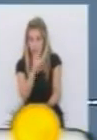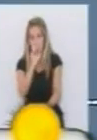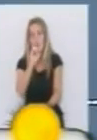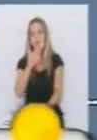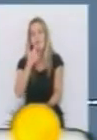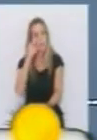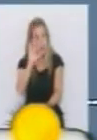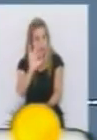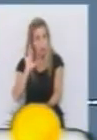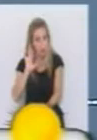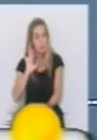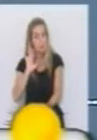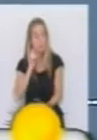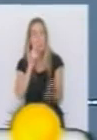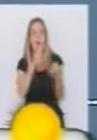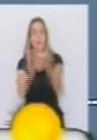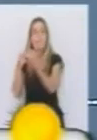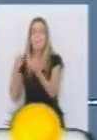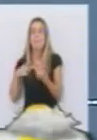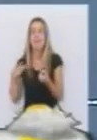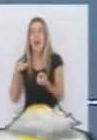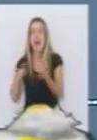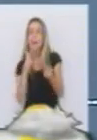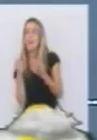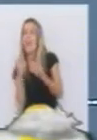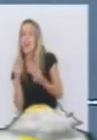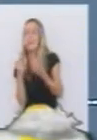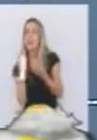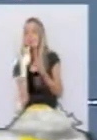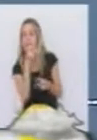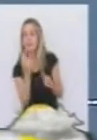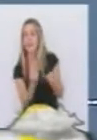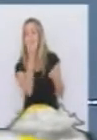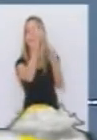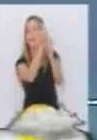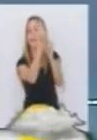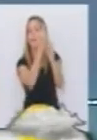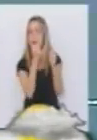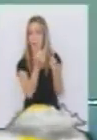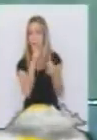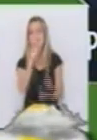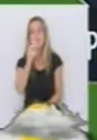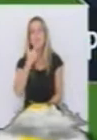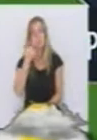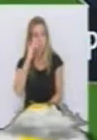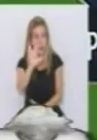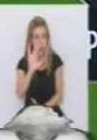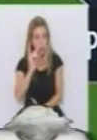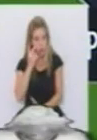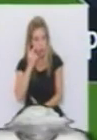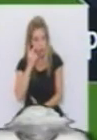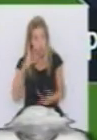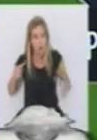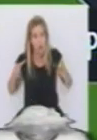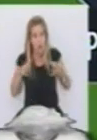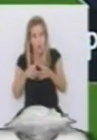más allá de la de él, no mide mal. No. Detrás tiene una caja importante como es el ANSES. Claro, una caja, muchos recursos y